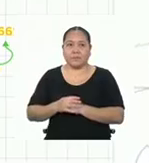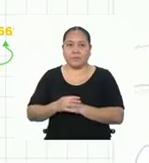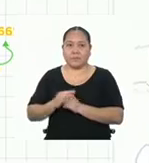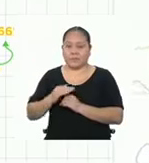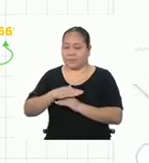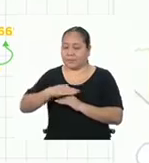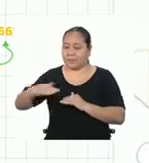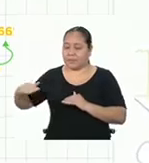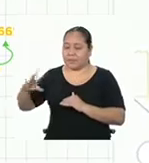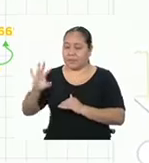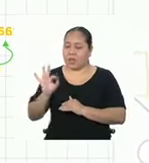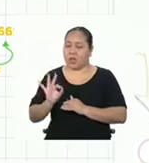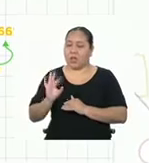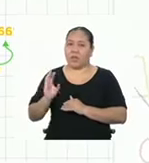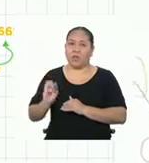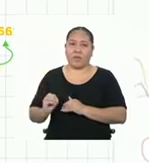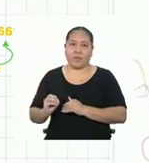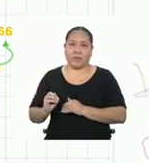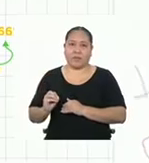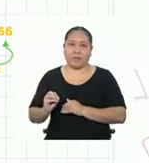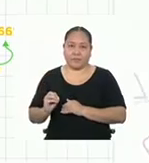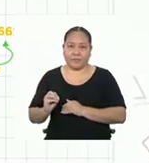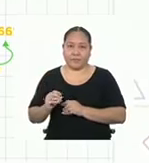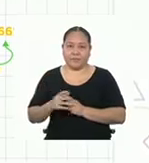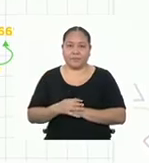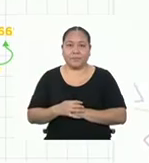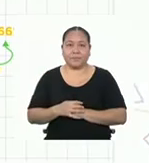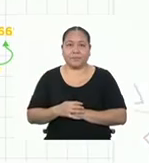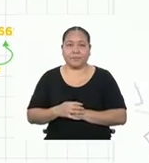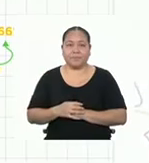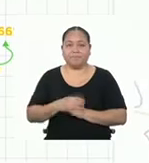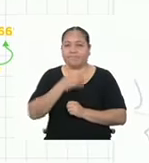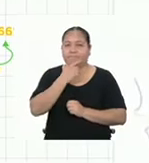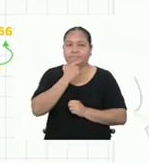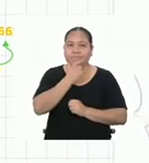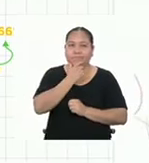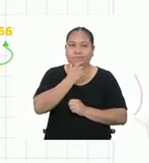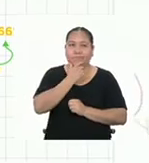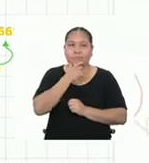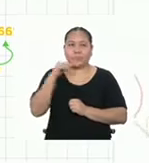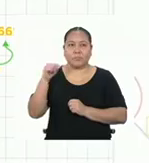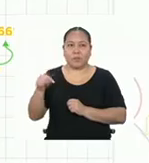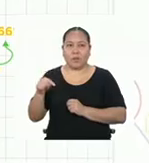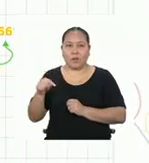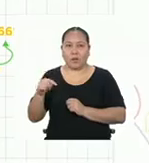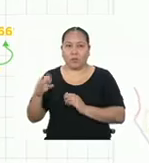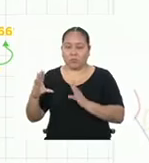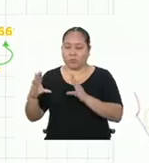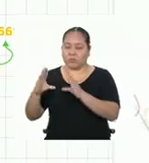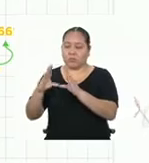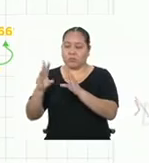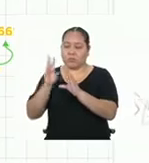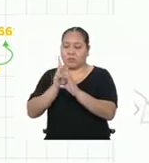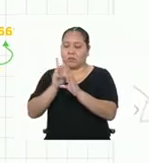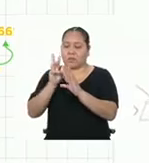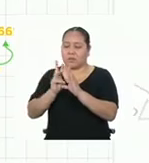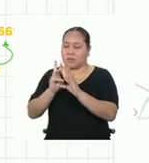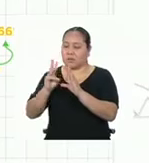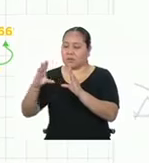entre esos dos ángulos Tiene una medida de 90 centímetros Entonces, tengo un ángulo de 66 grados